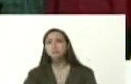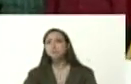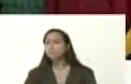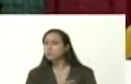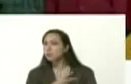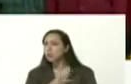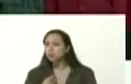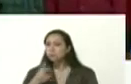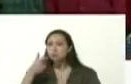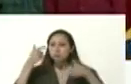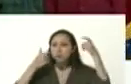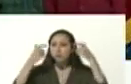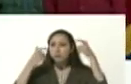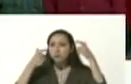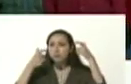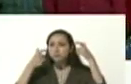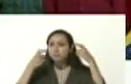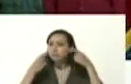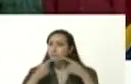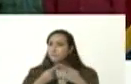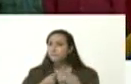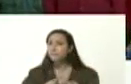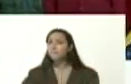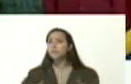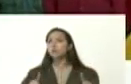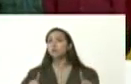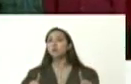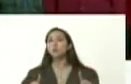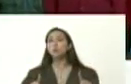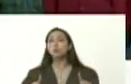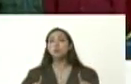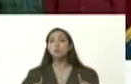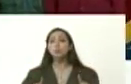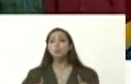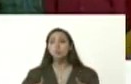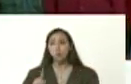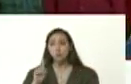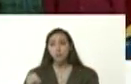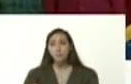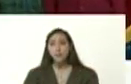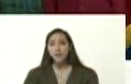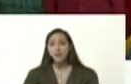chavistas, pero que están extremadamente molestos